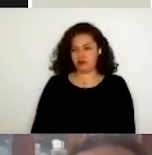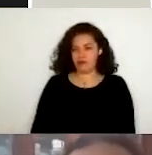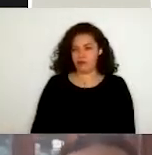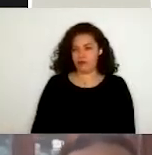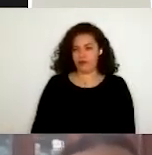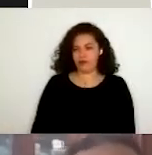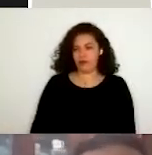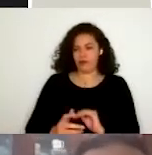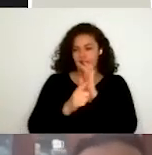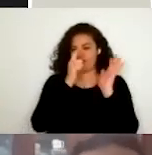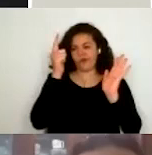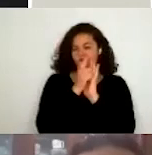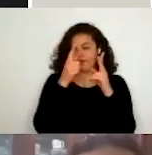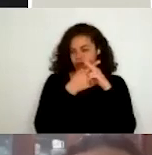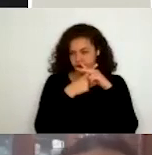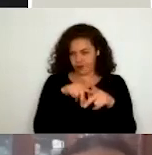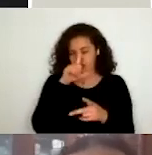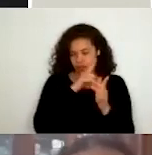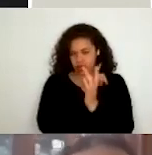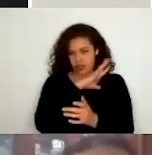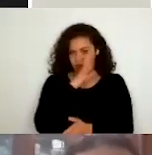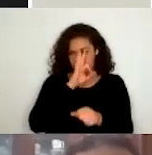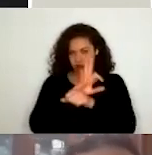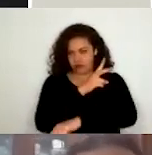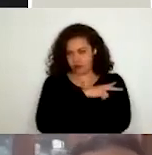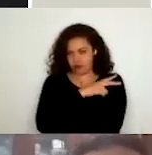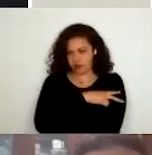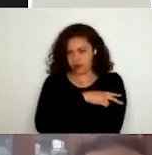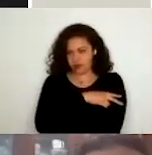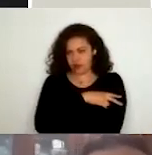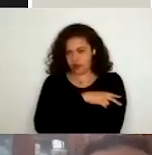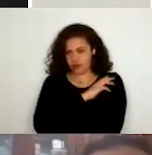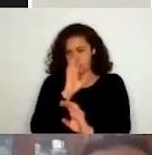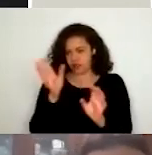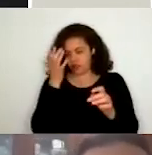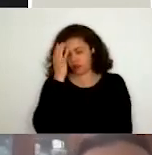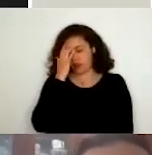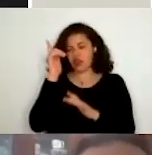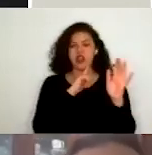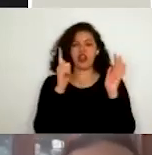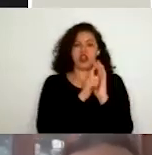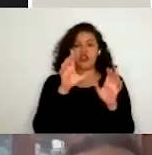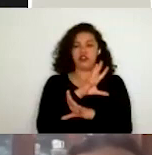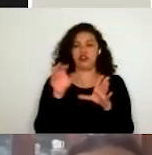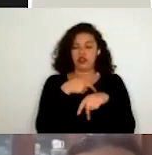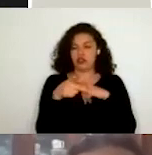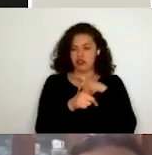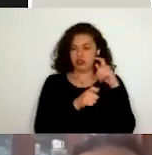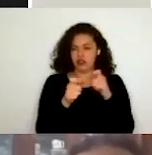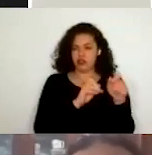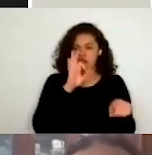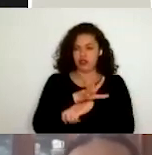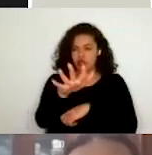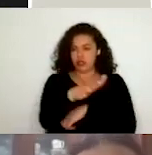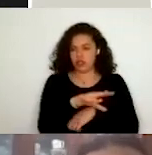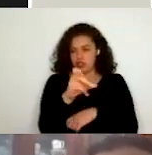Empezamos por las leyes. La Ley General de Protección Civil, ya la conocemos. La Ley de Gestión Integral de Riesgos y Protección Civil de la